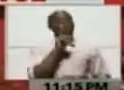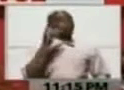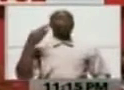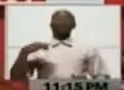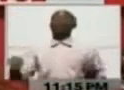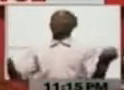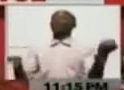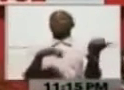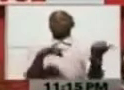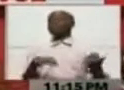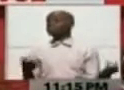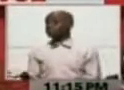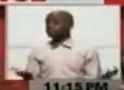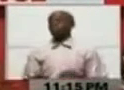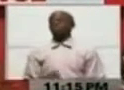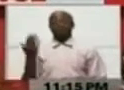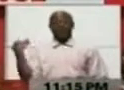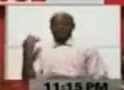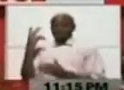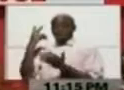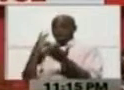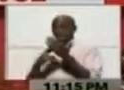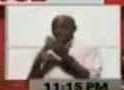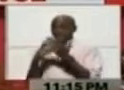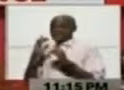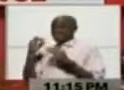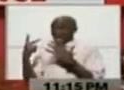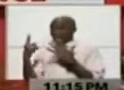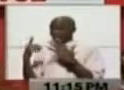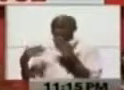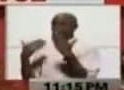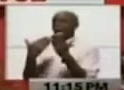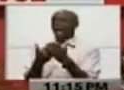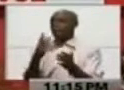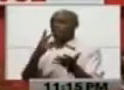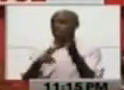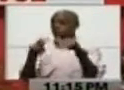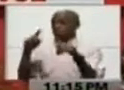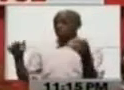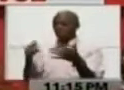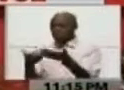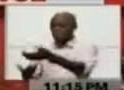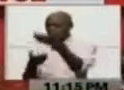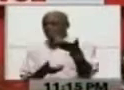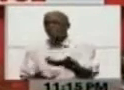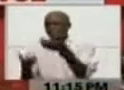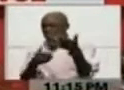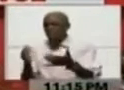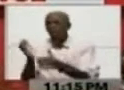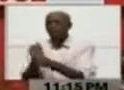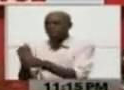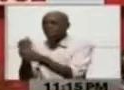cifras oficiales, entre febrero de 2007 y enero de 2016 se localizaron 681 cuerpos en 224